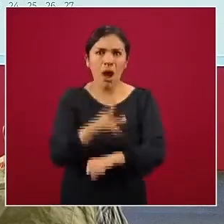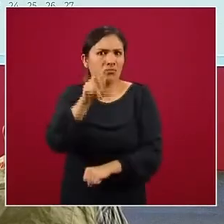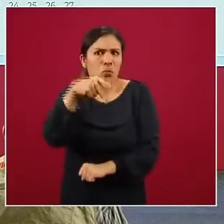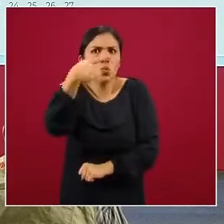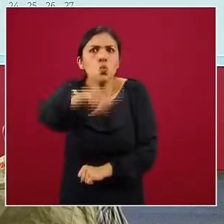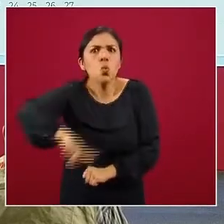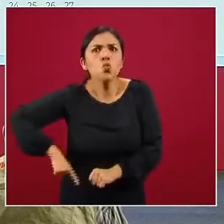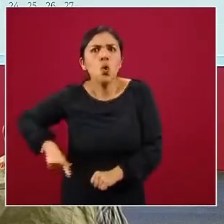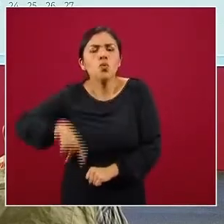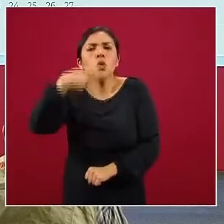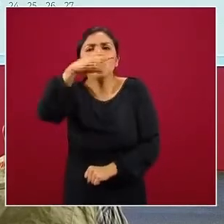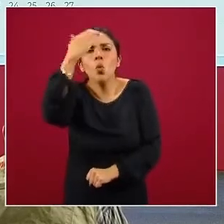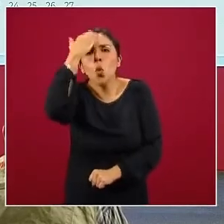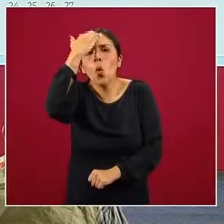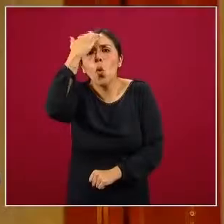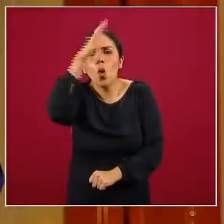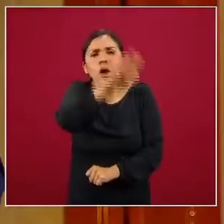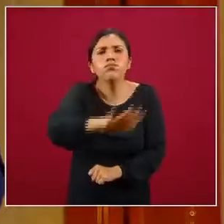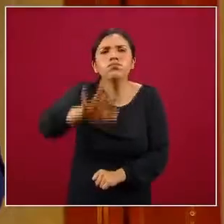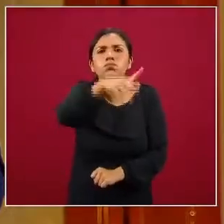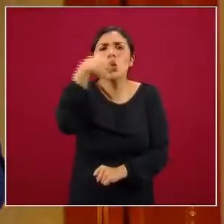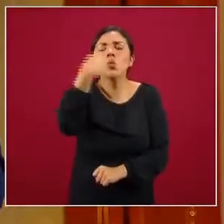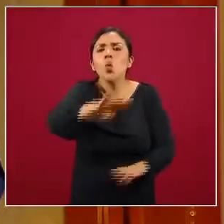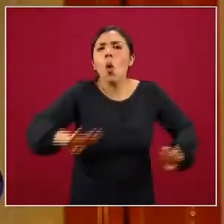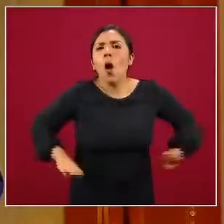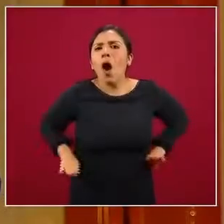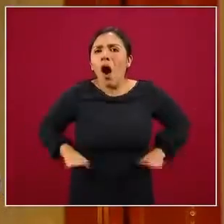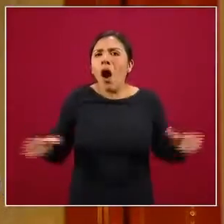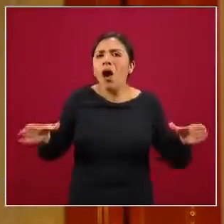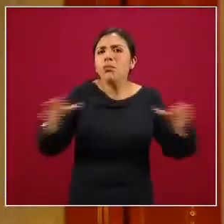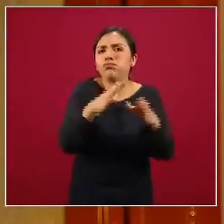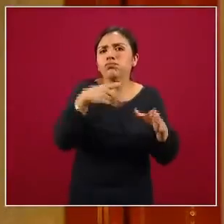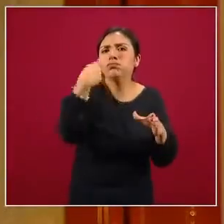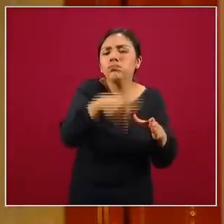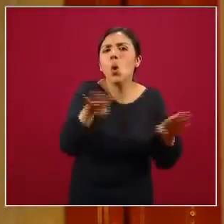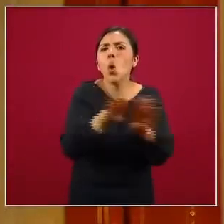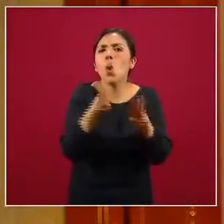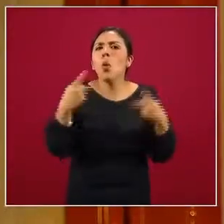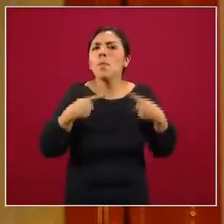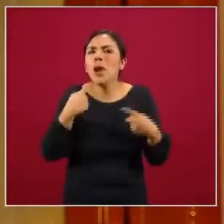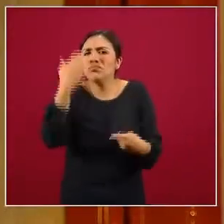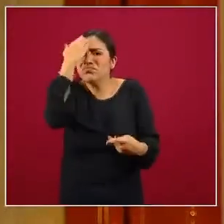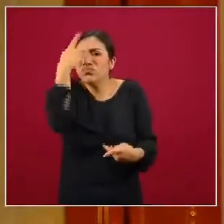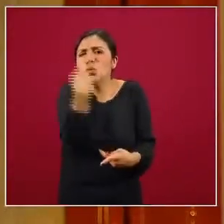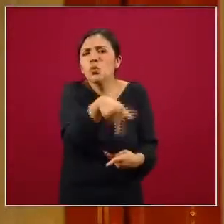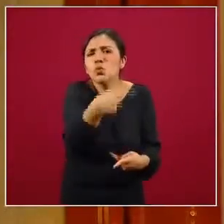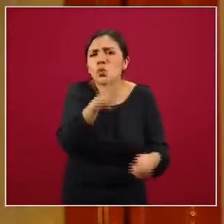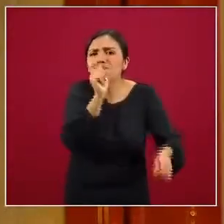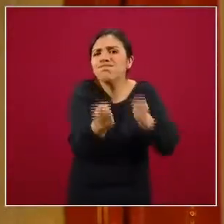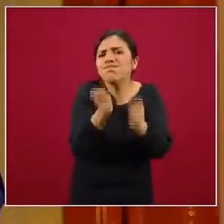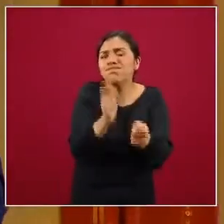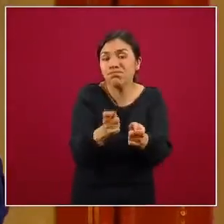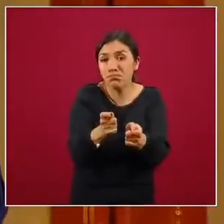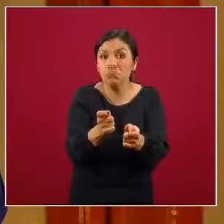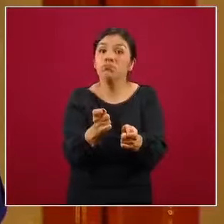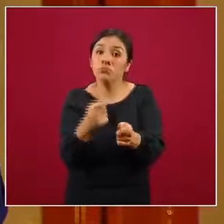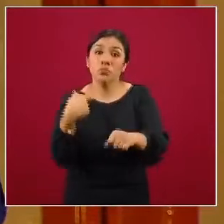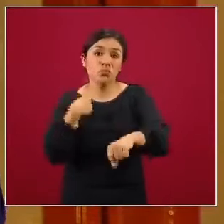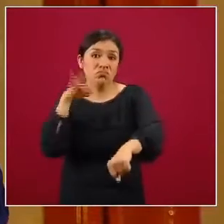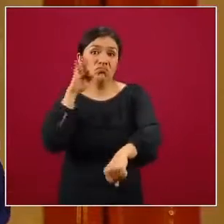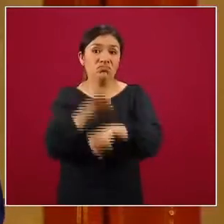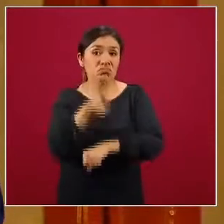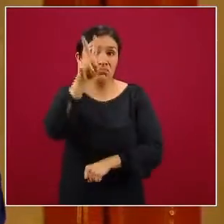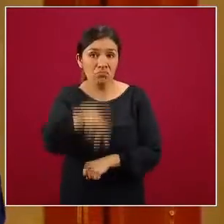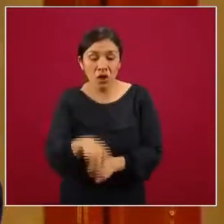gobierno estatal conoce las particularidades de la dinámica poblacional del estado. Entonces,